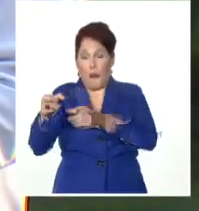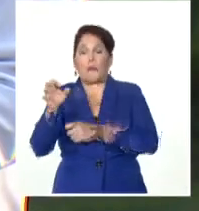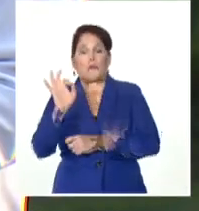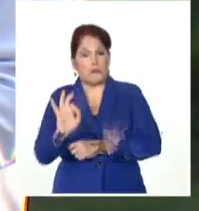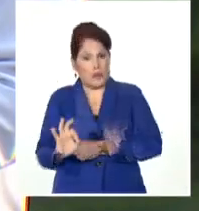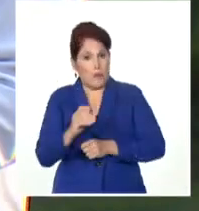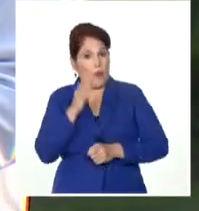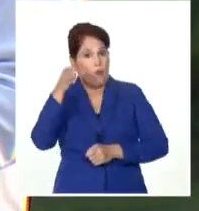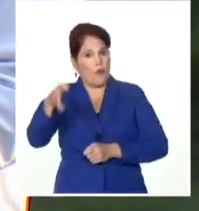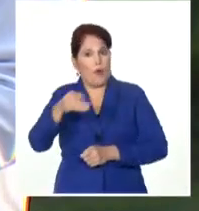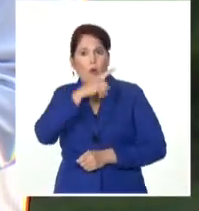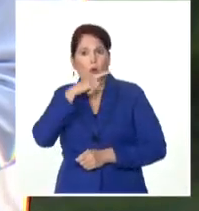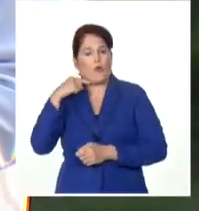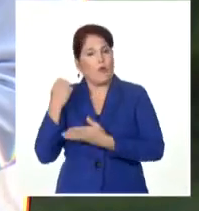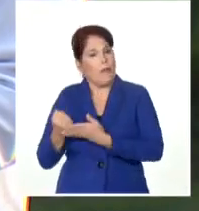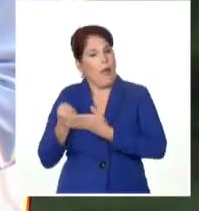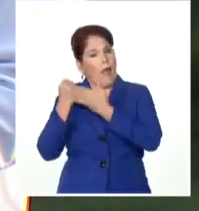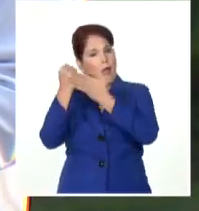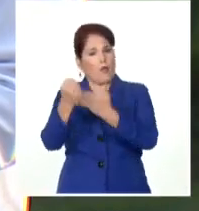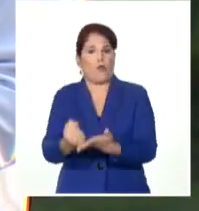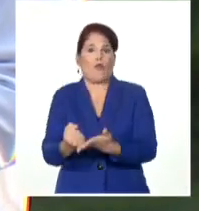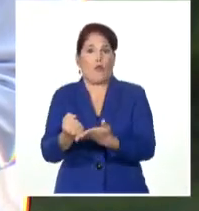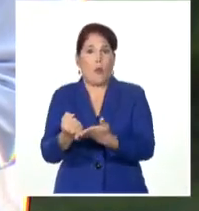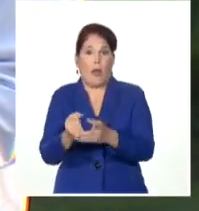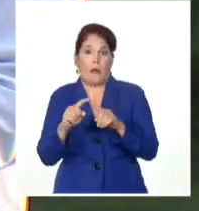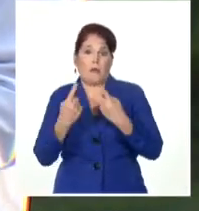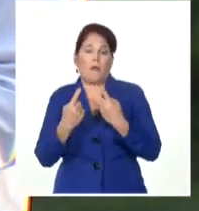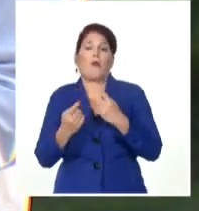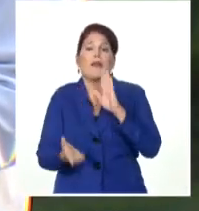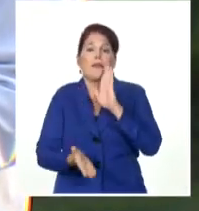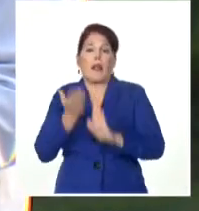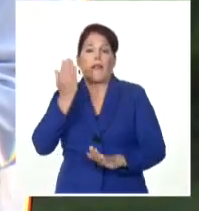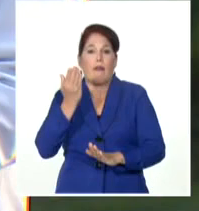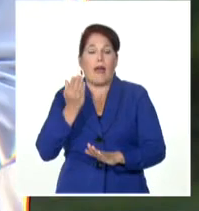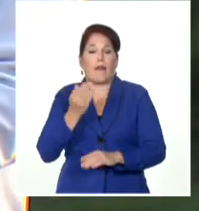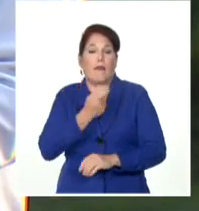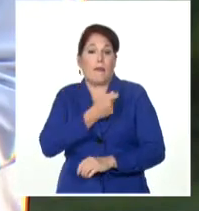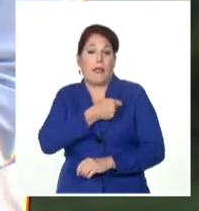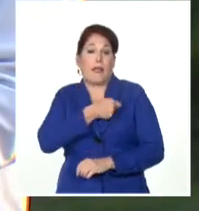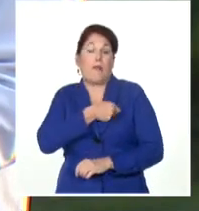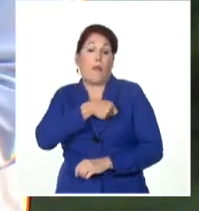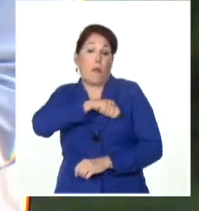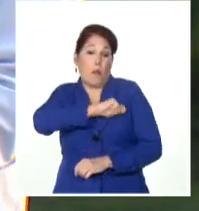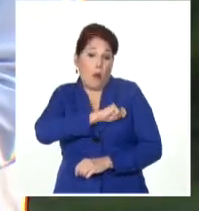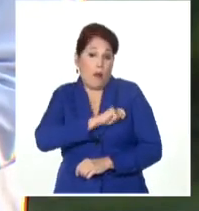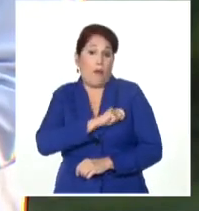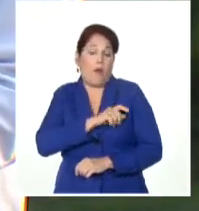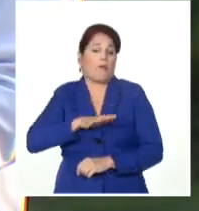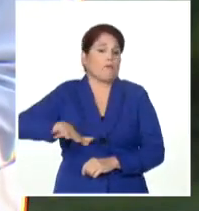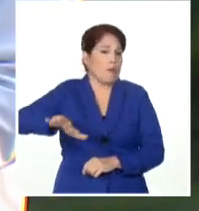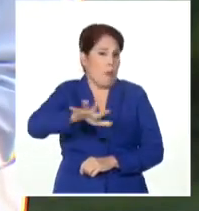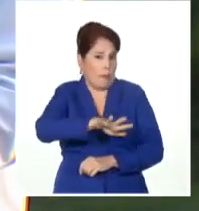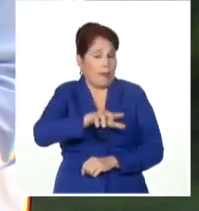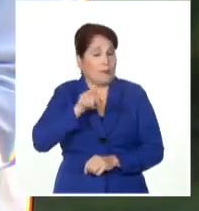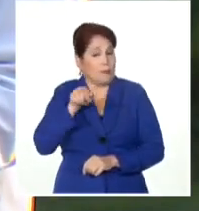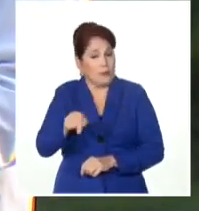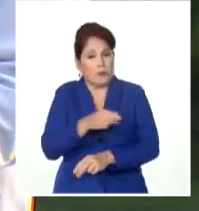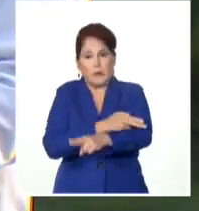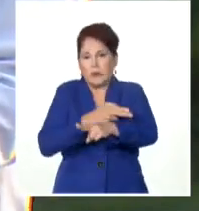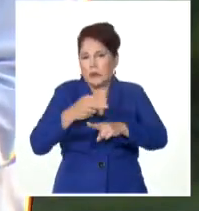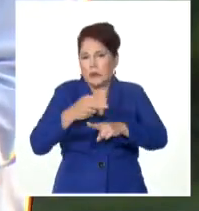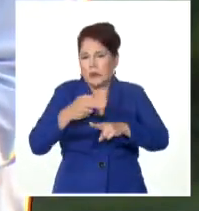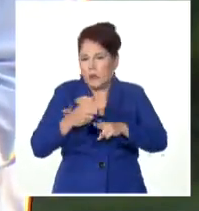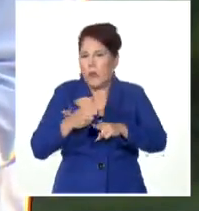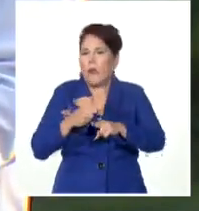compatriotas que en magnífico gesto acudieron al llamado de salvar la República Española, dan cuenta de ello, así como la historia